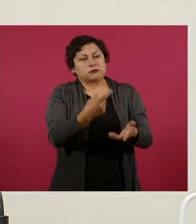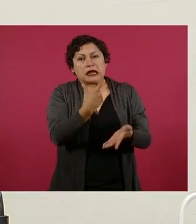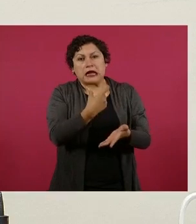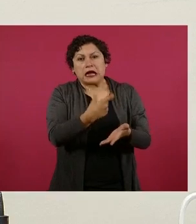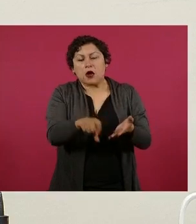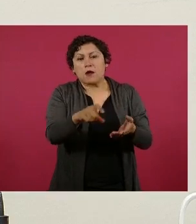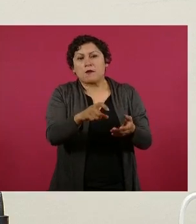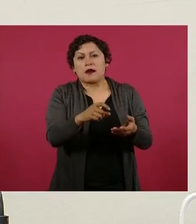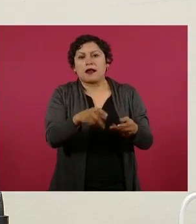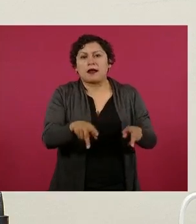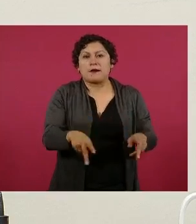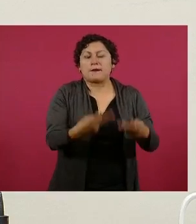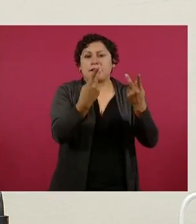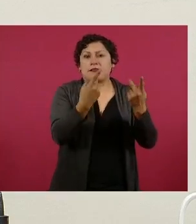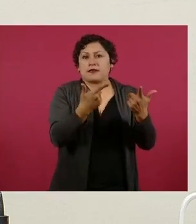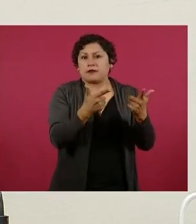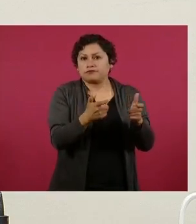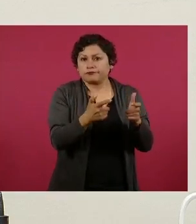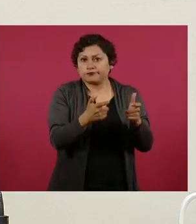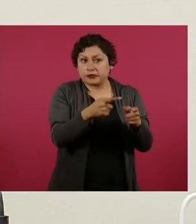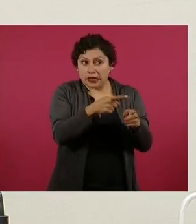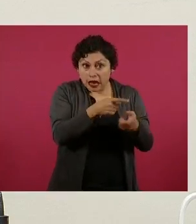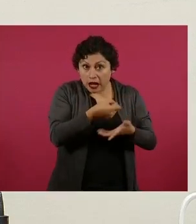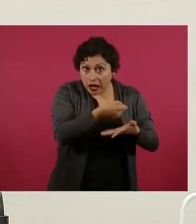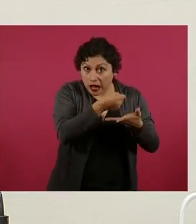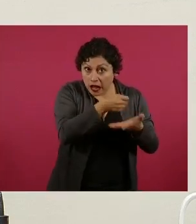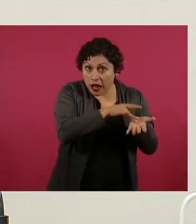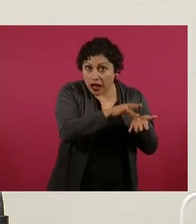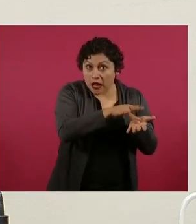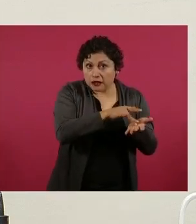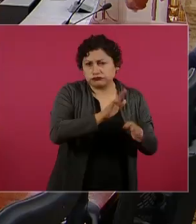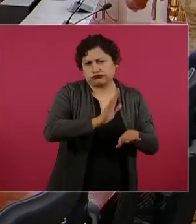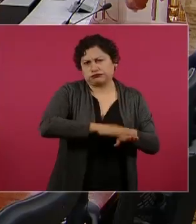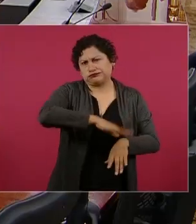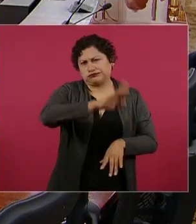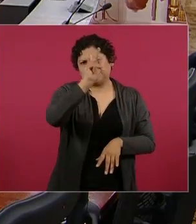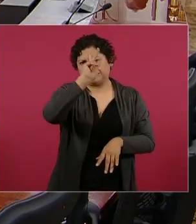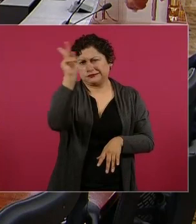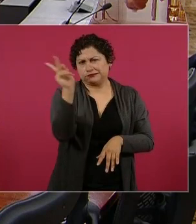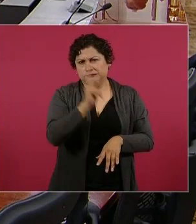Si aquí, porque los convencimos y